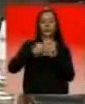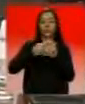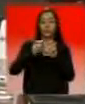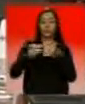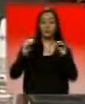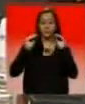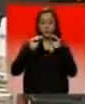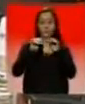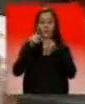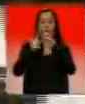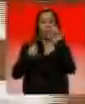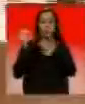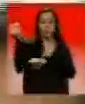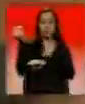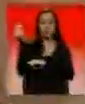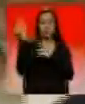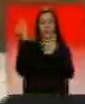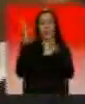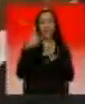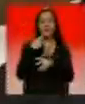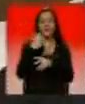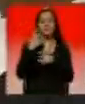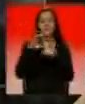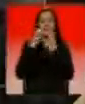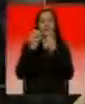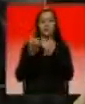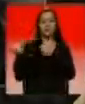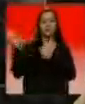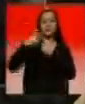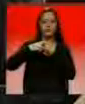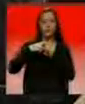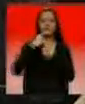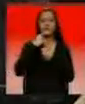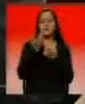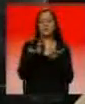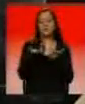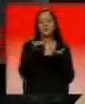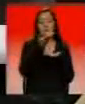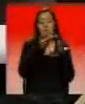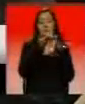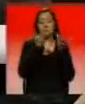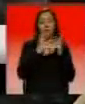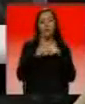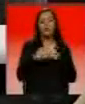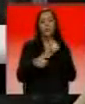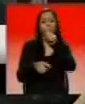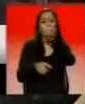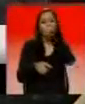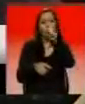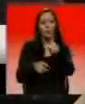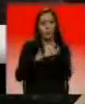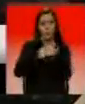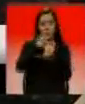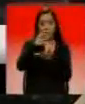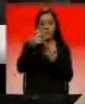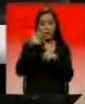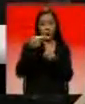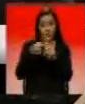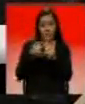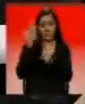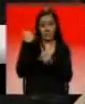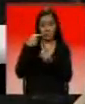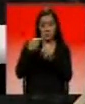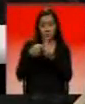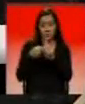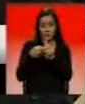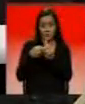algunos oficiales retirados que habían llegado a la comisión. Yo estaba esperando encontrarme con Ernesto González para preguntarle si ya le pagaron la pensión del mes anterior, por